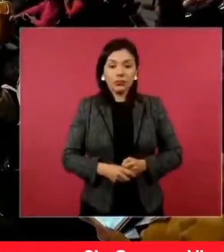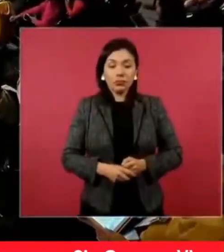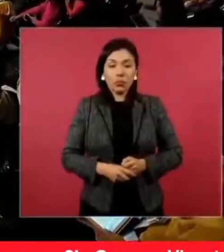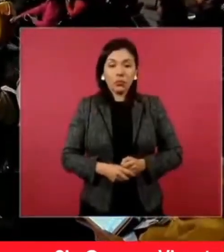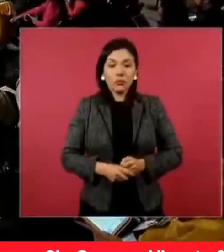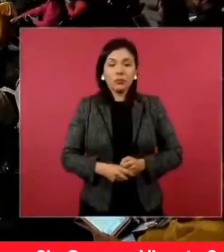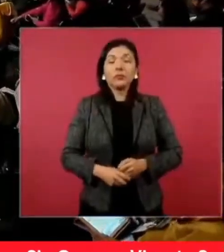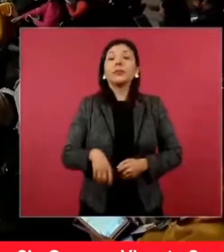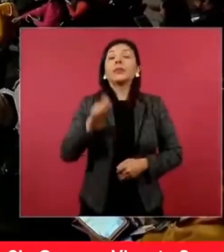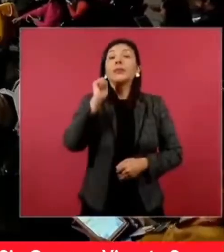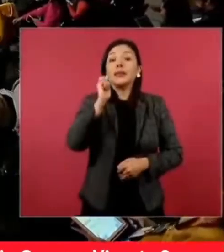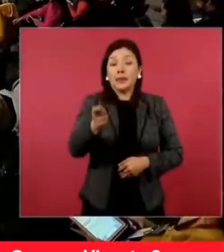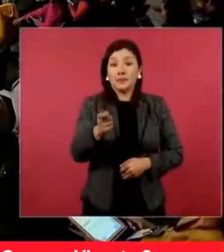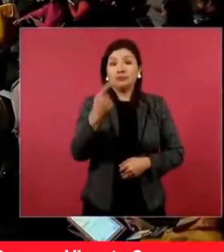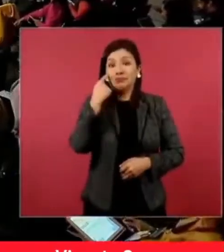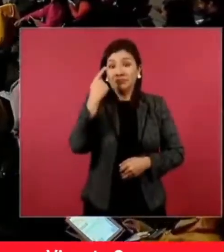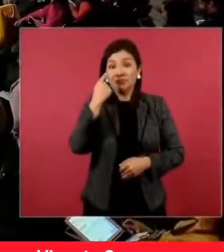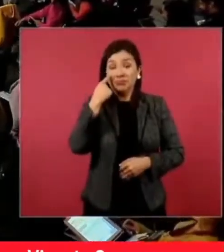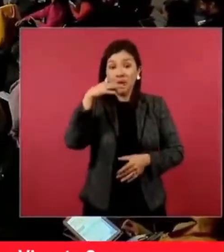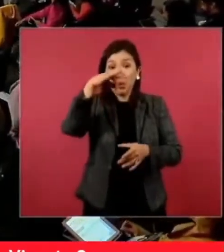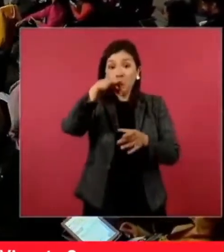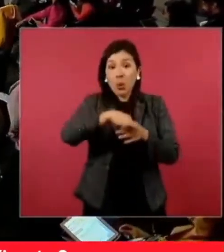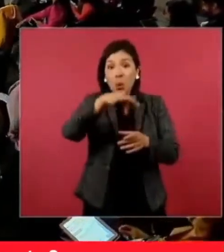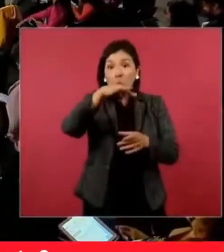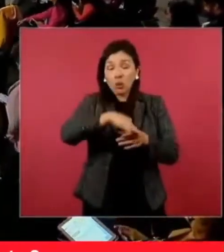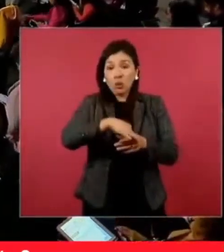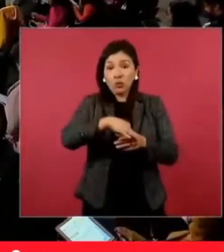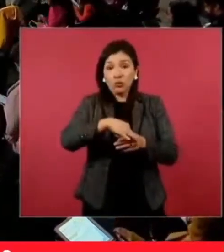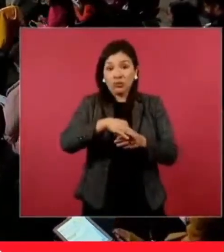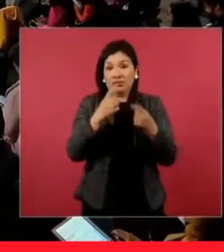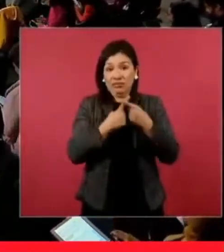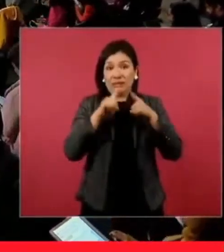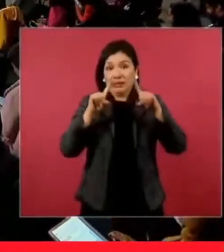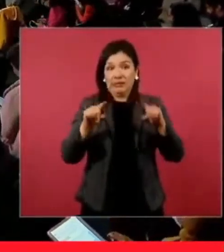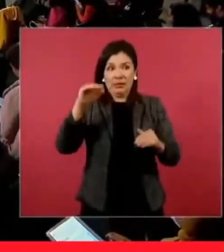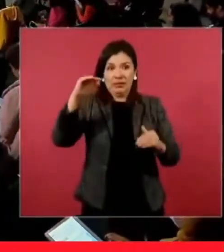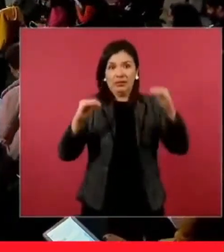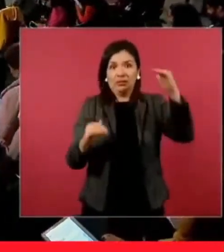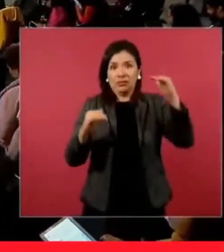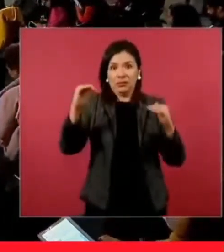La diferencia de votos para la presidencia